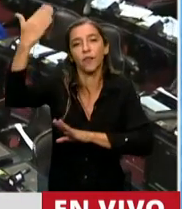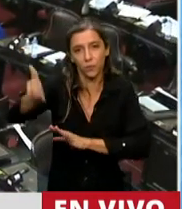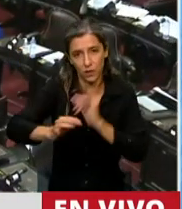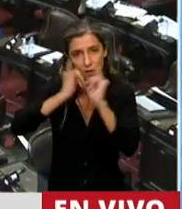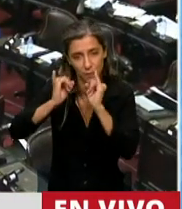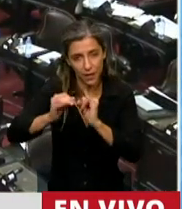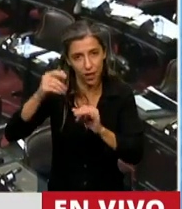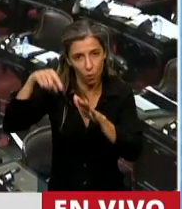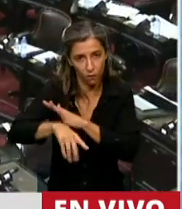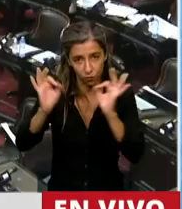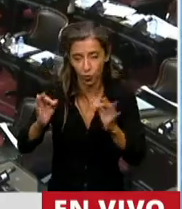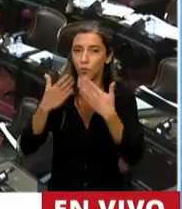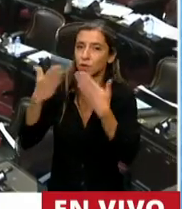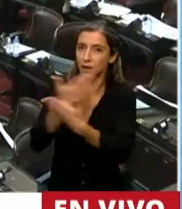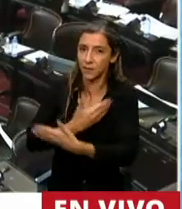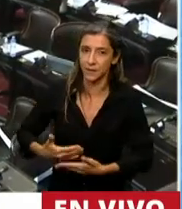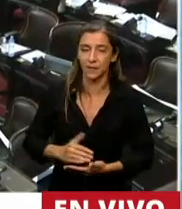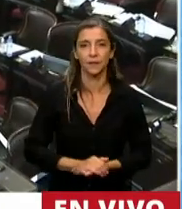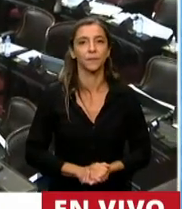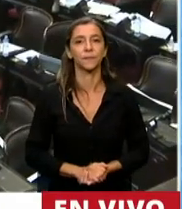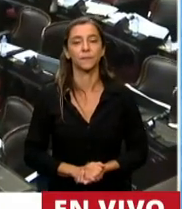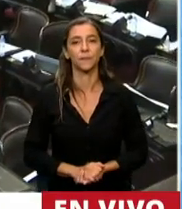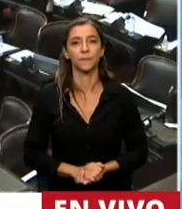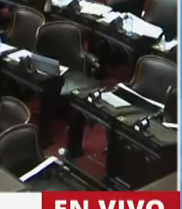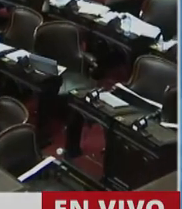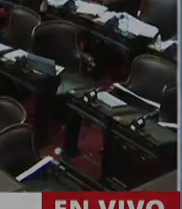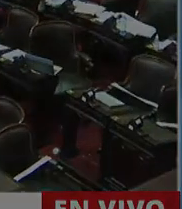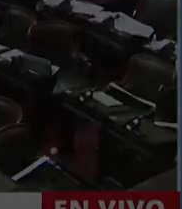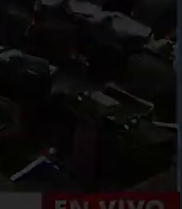Muchas gracias, presidente. Muchas gracias, diputado Pastori.